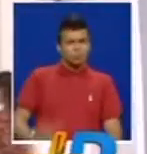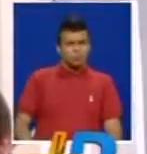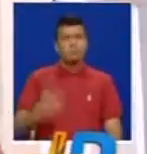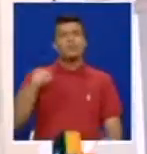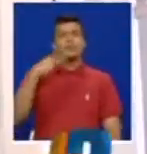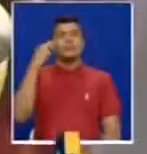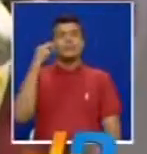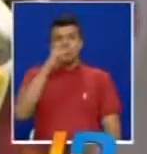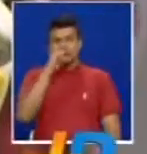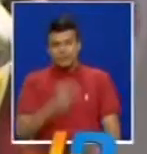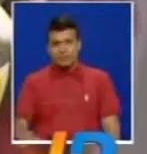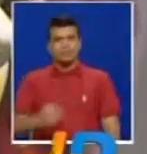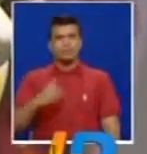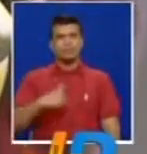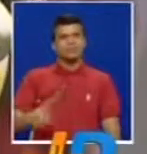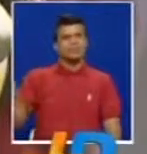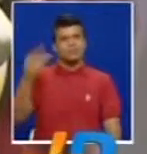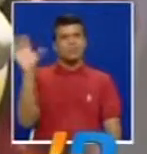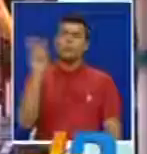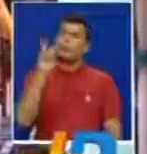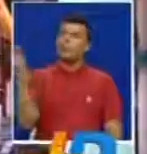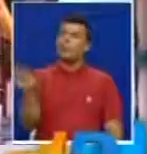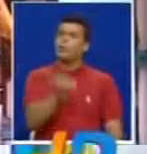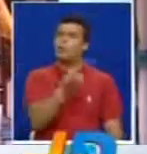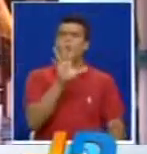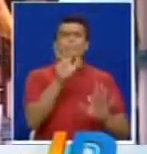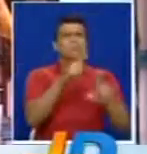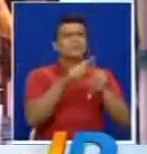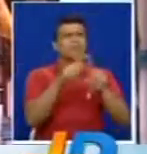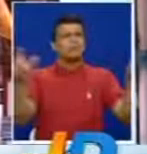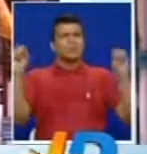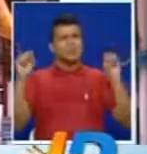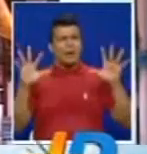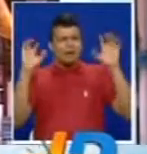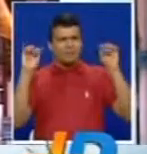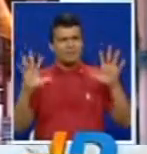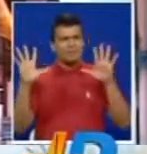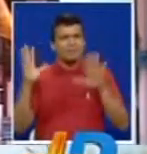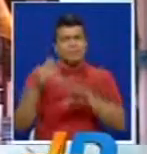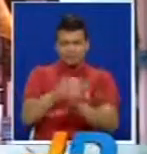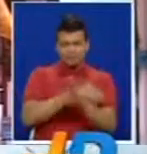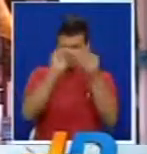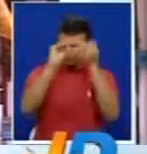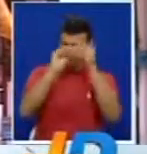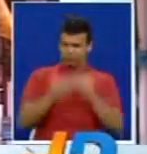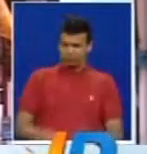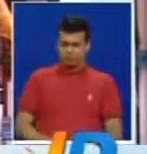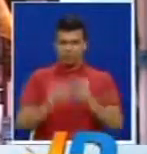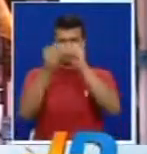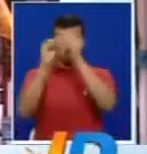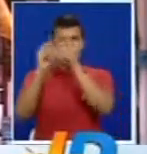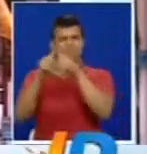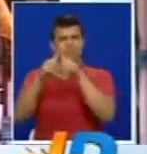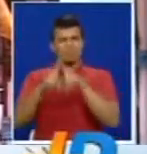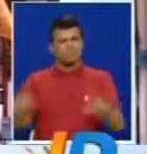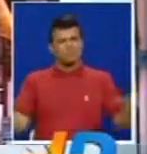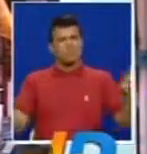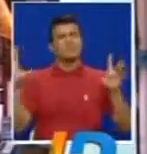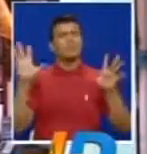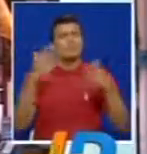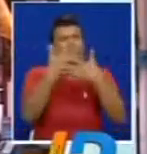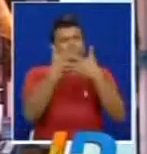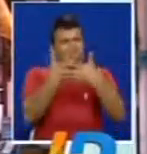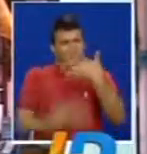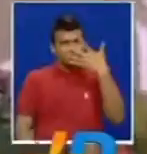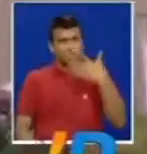se divierten al ver hadas, gnomos y elfos. Trabajados con diferentes materiales, con icopor, con telas,